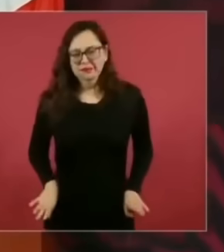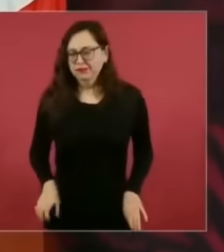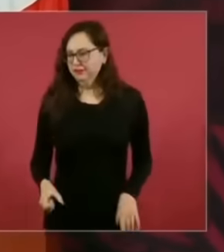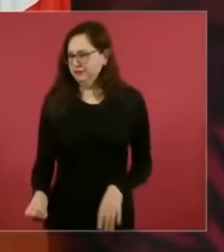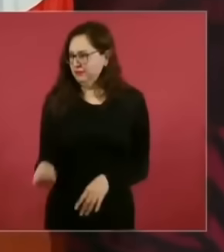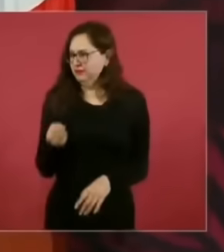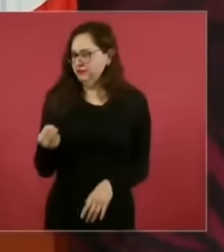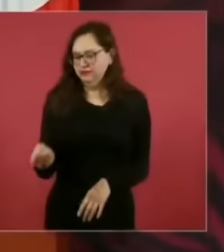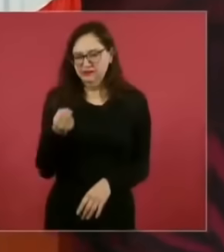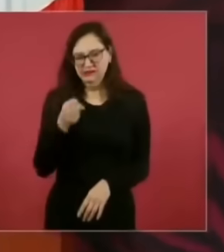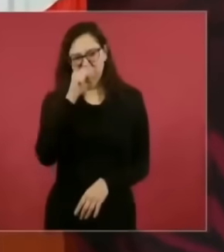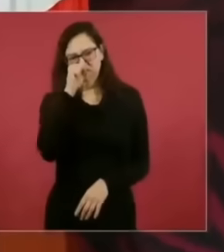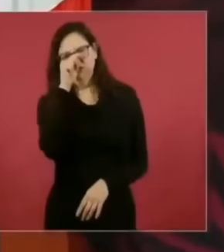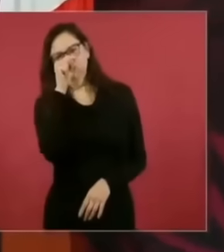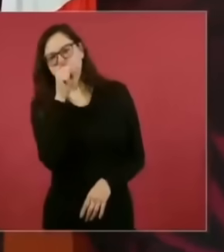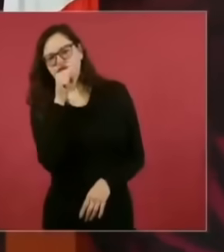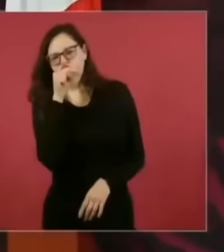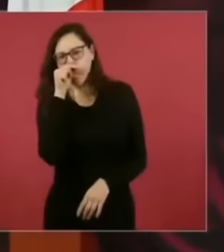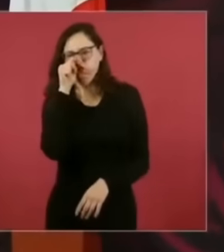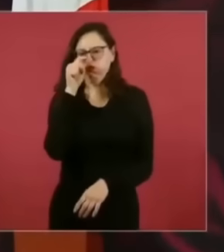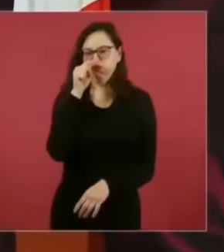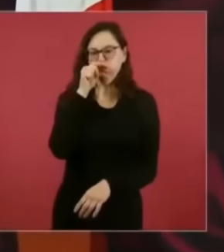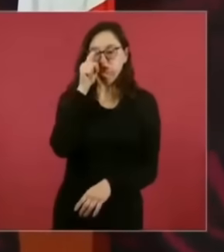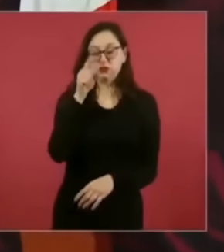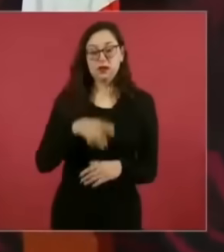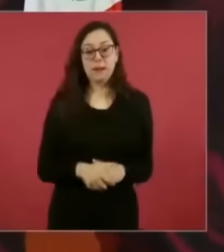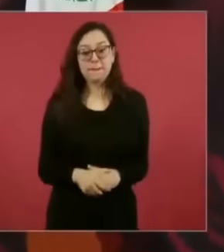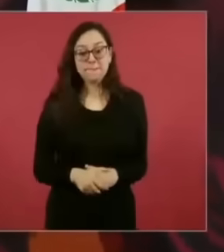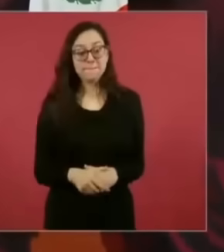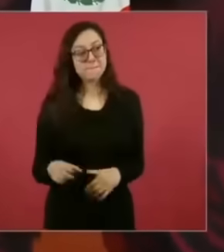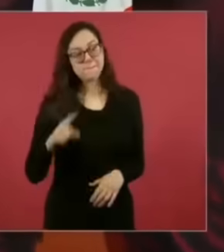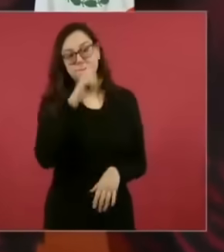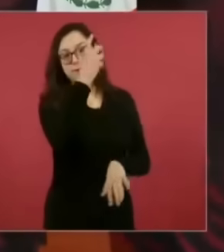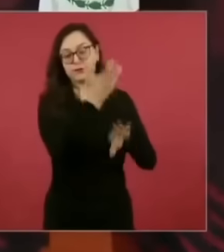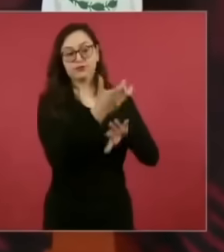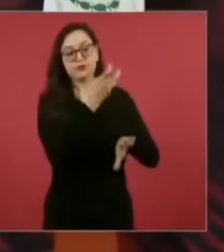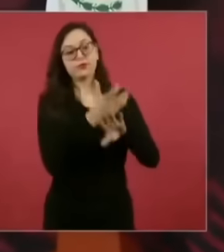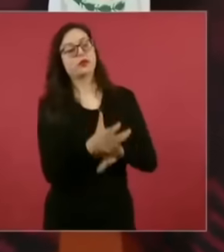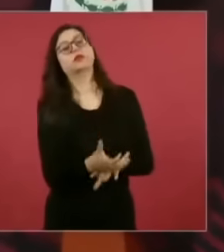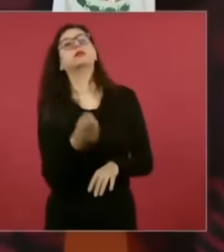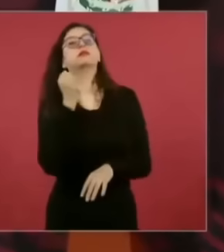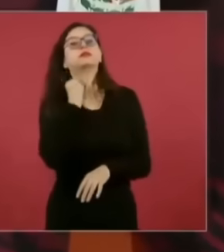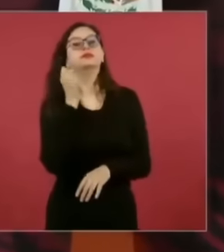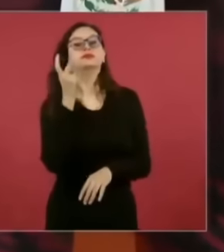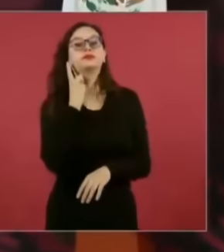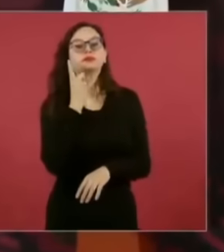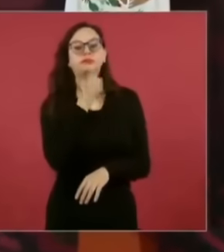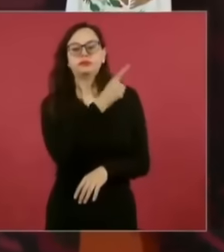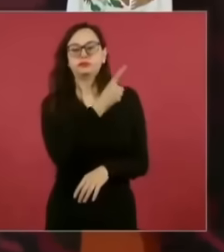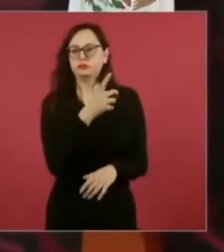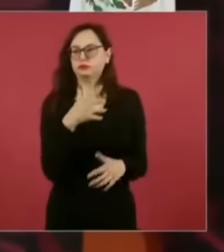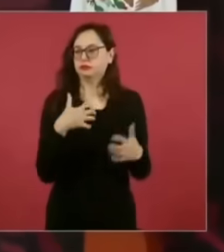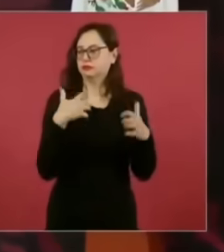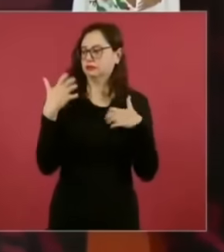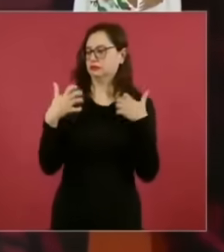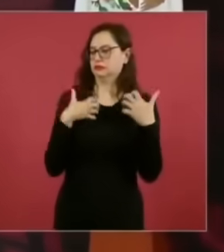Y los senadores del Congreso de Estados Unidos, pensando que